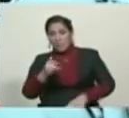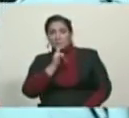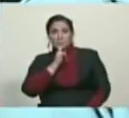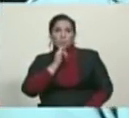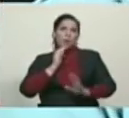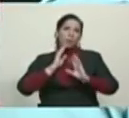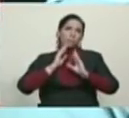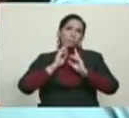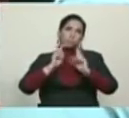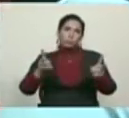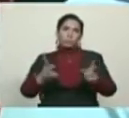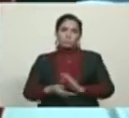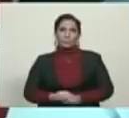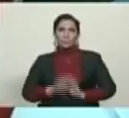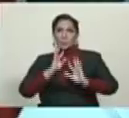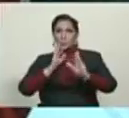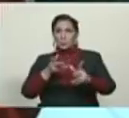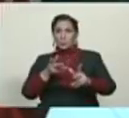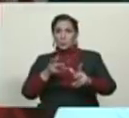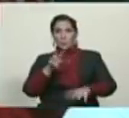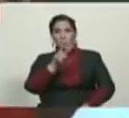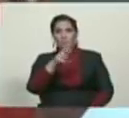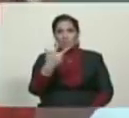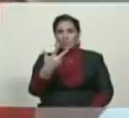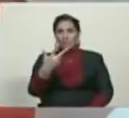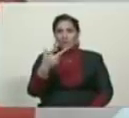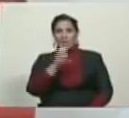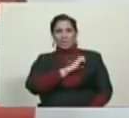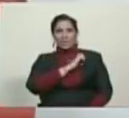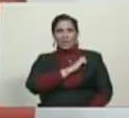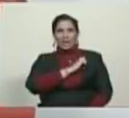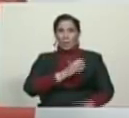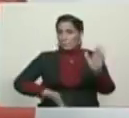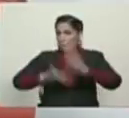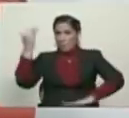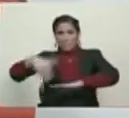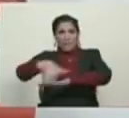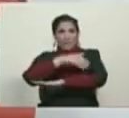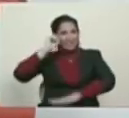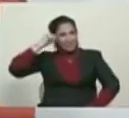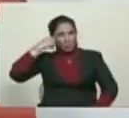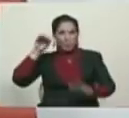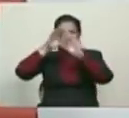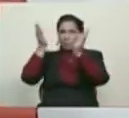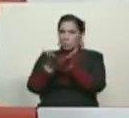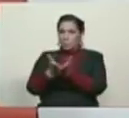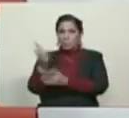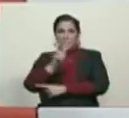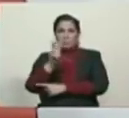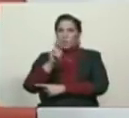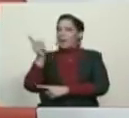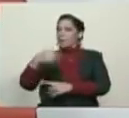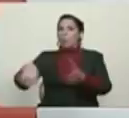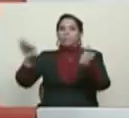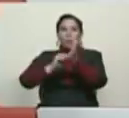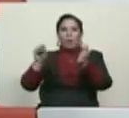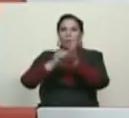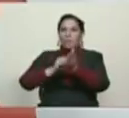enero vamos por la calle a recordarle al mundo que a Venezuela no se le vuelve a traicionar y que las